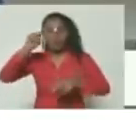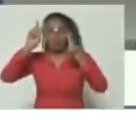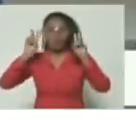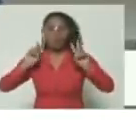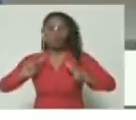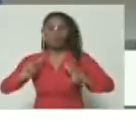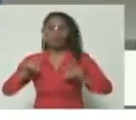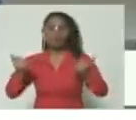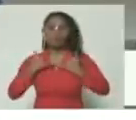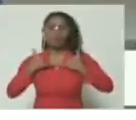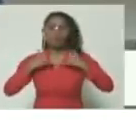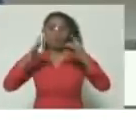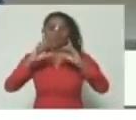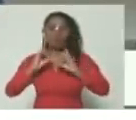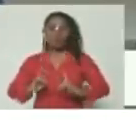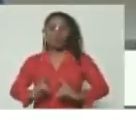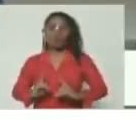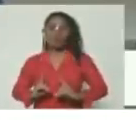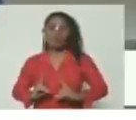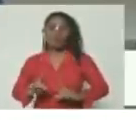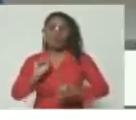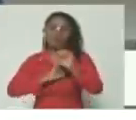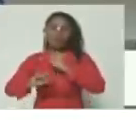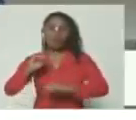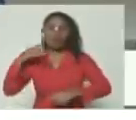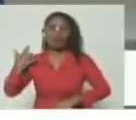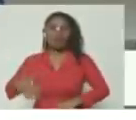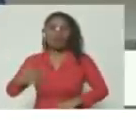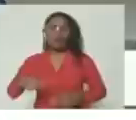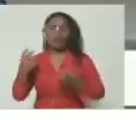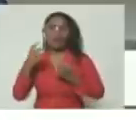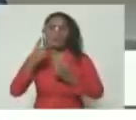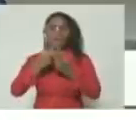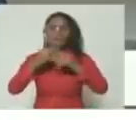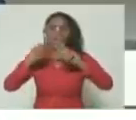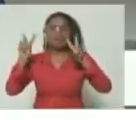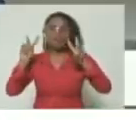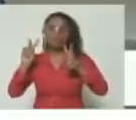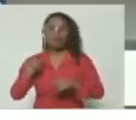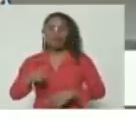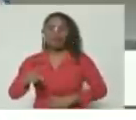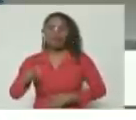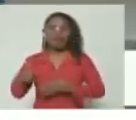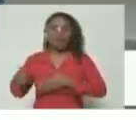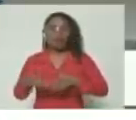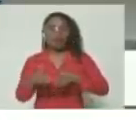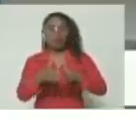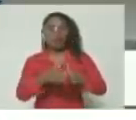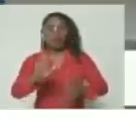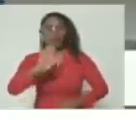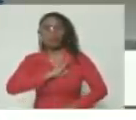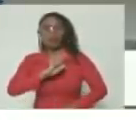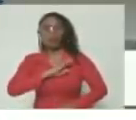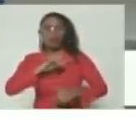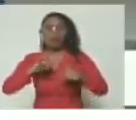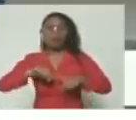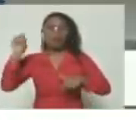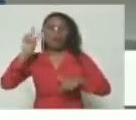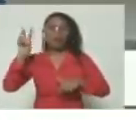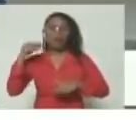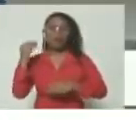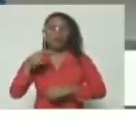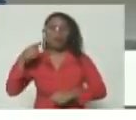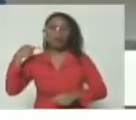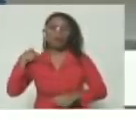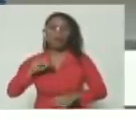la autodeterminación. Defendemos el derecho a la paz y al camino propio de Venezuela como